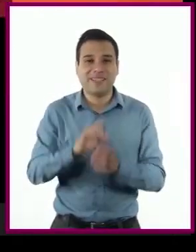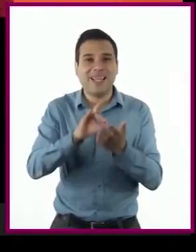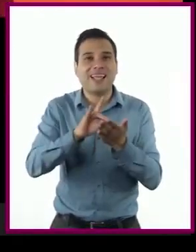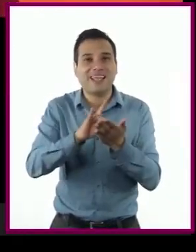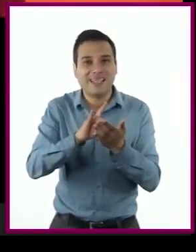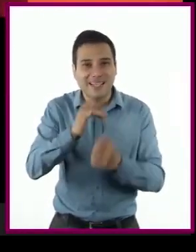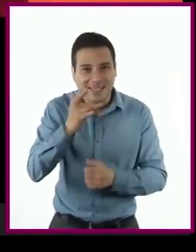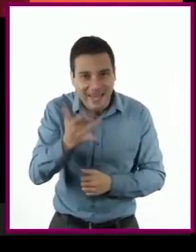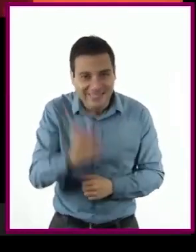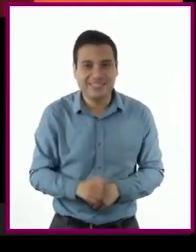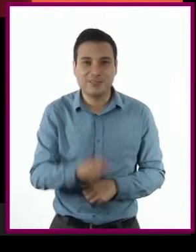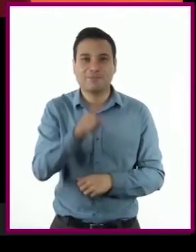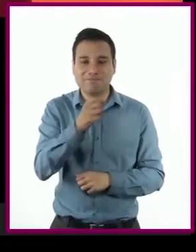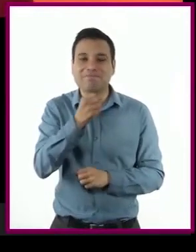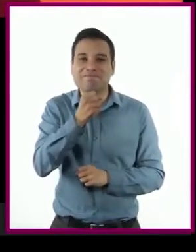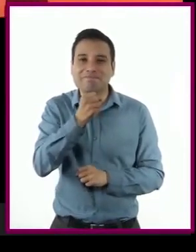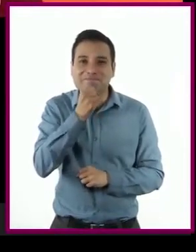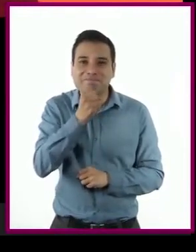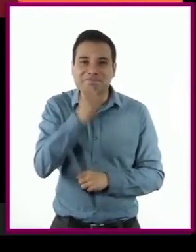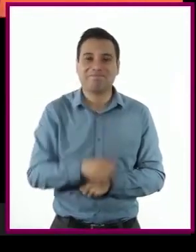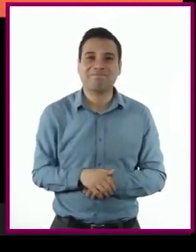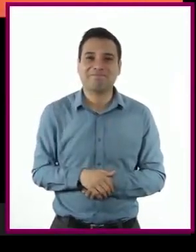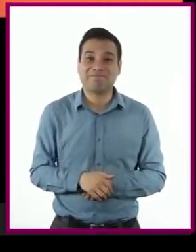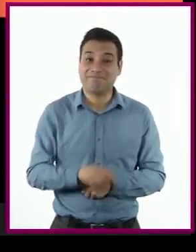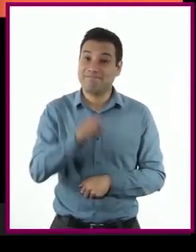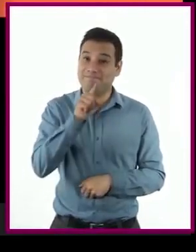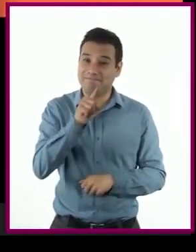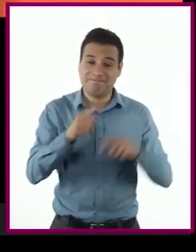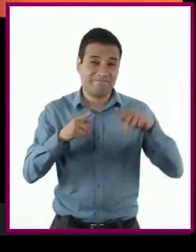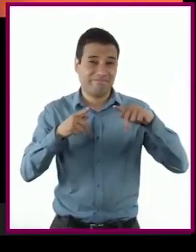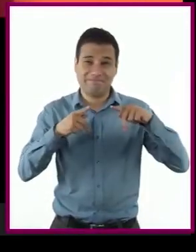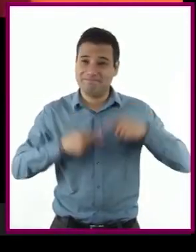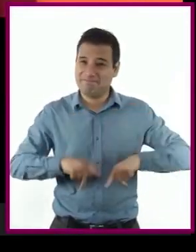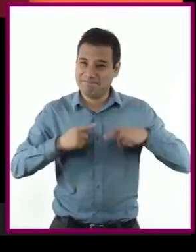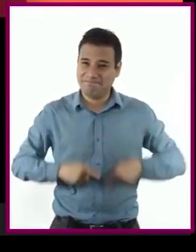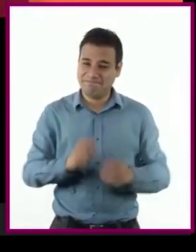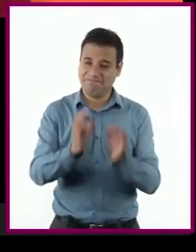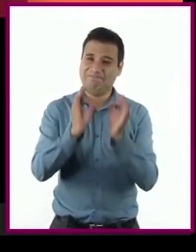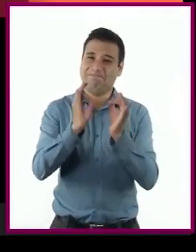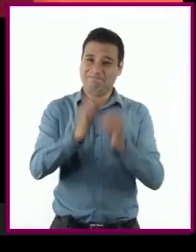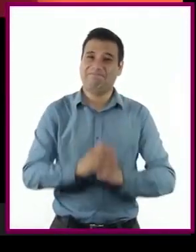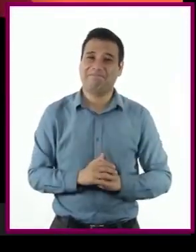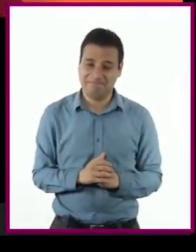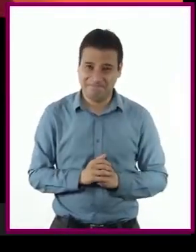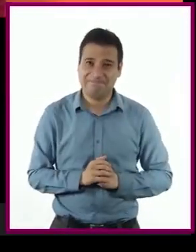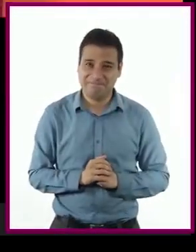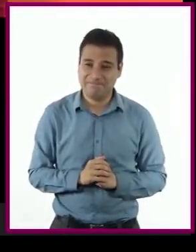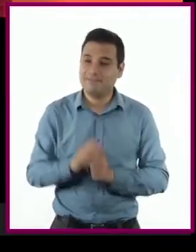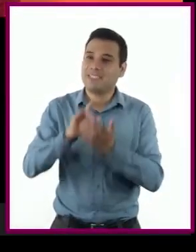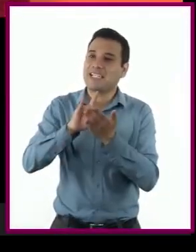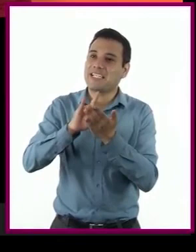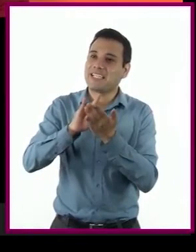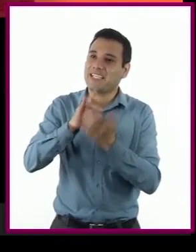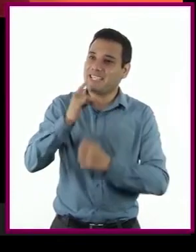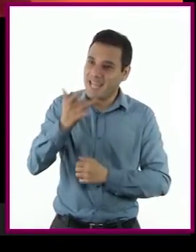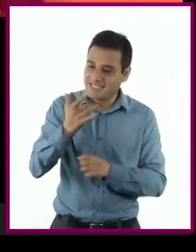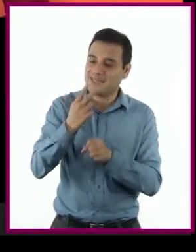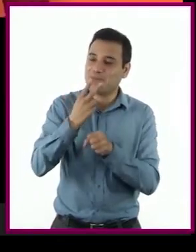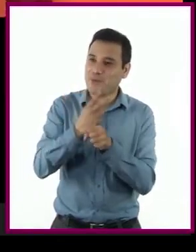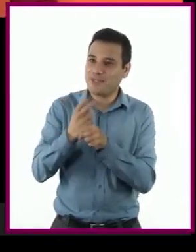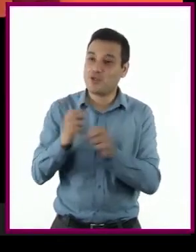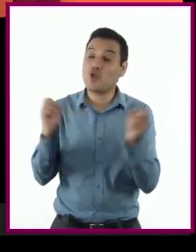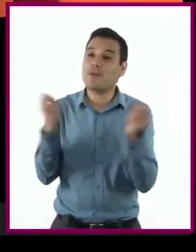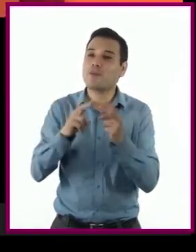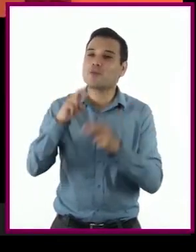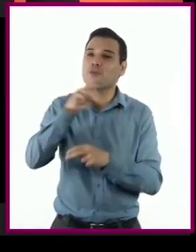su tiempo y sus valiosas aportaciones. Es usted una persona ejemplar. Gracias por la invitación. Hasta